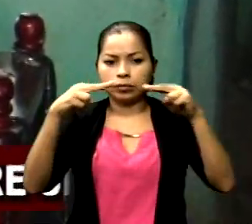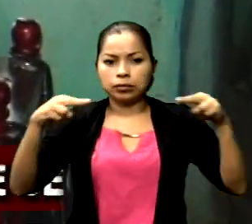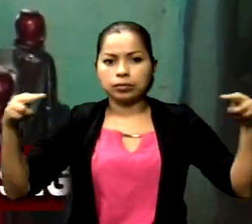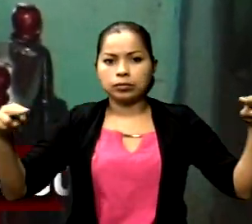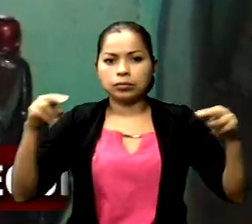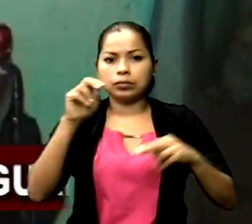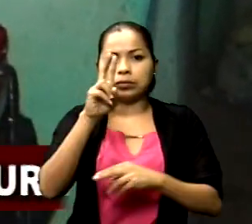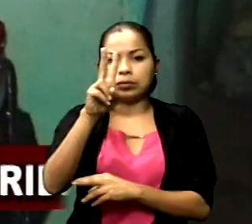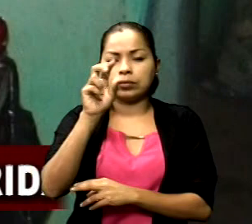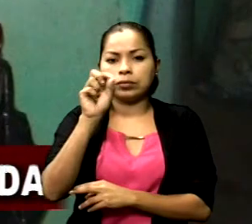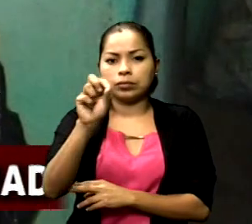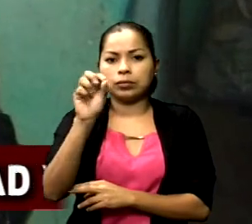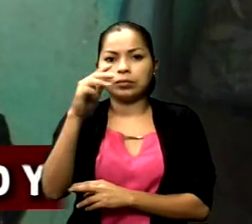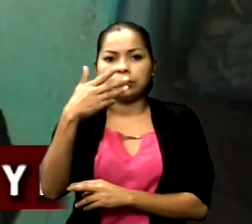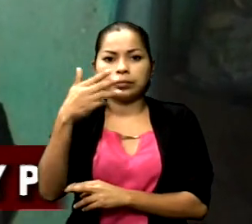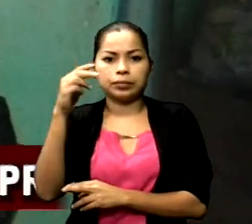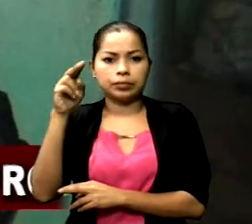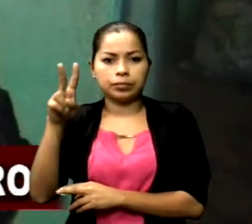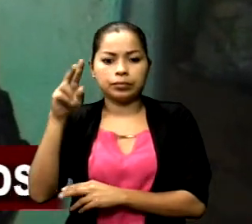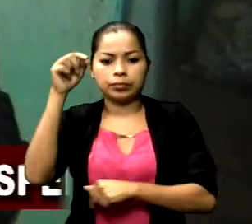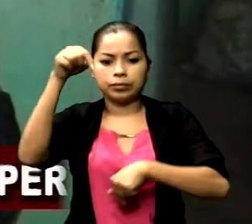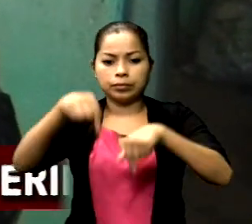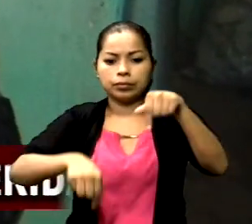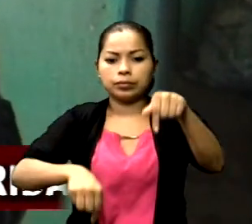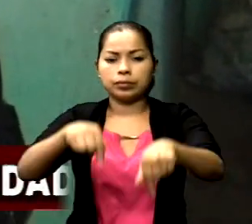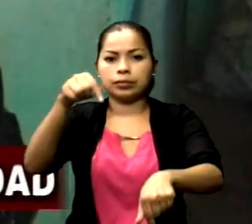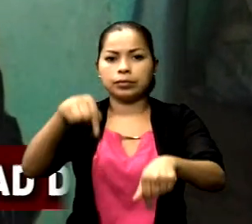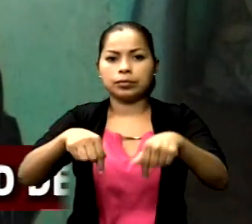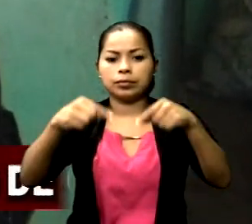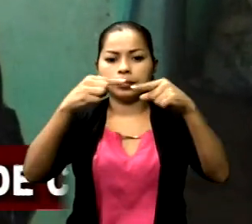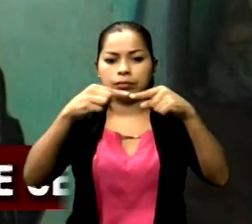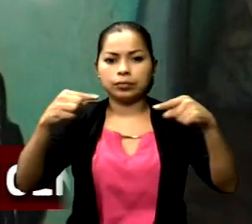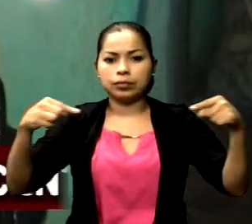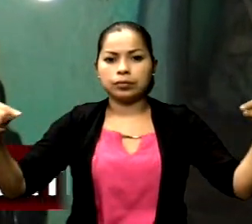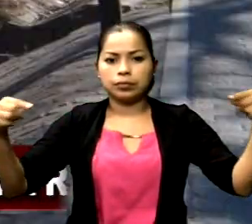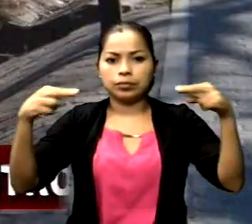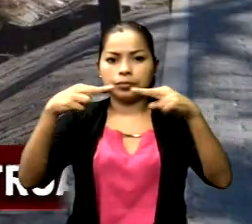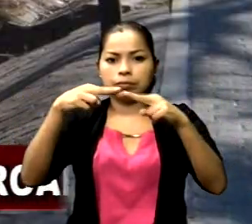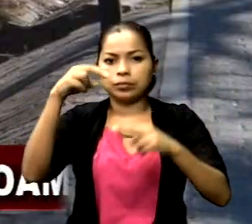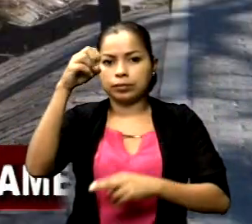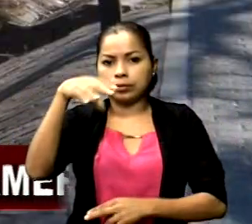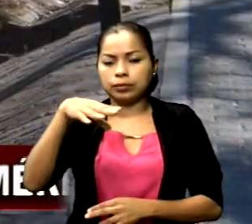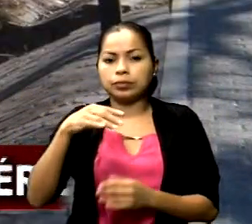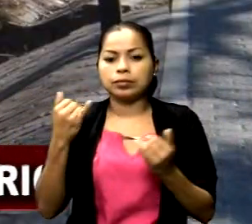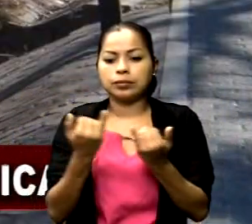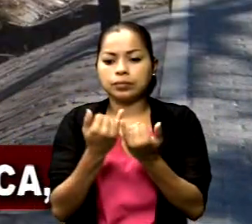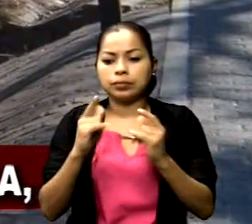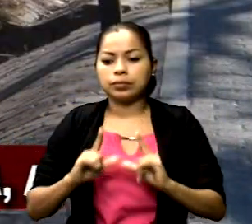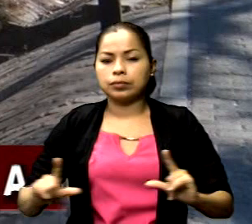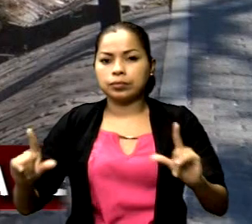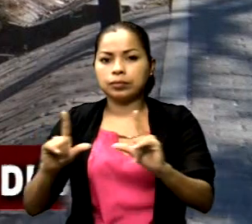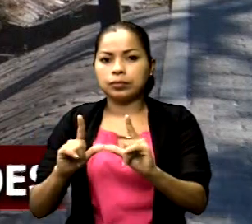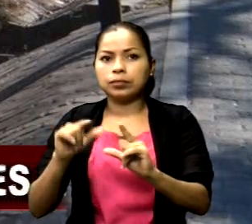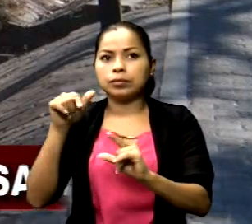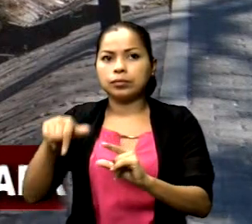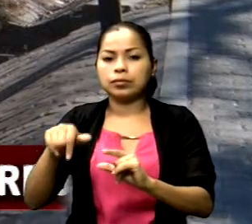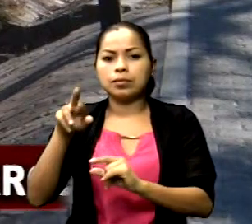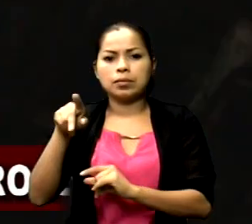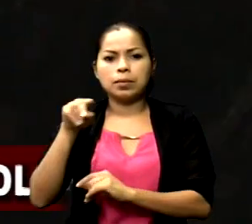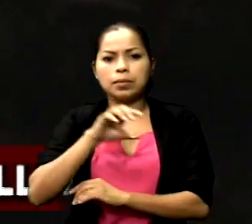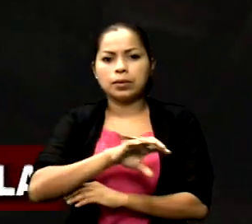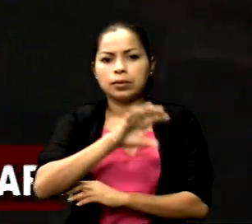de 2.92 kilómetros de red de distribución de electricidad. También en este mismo